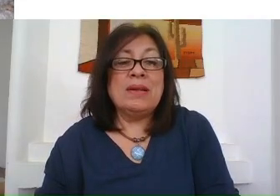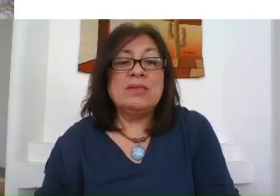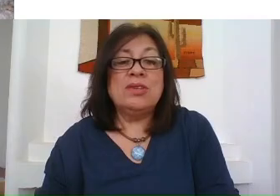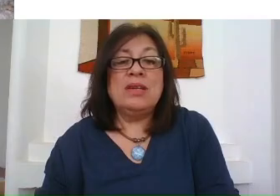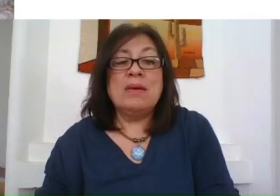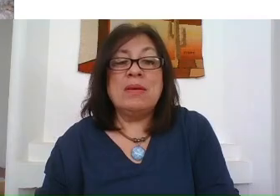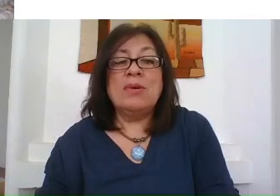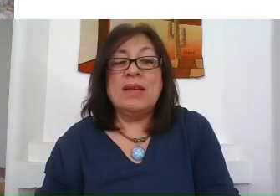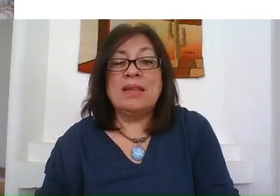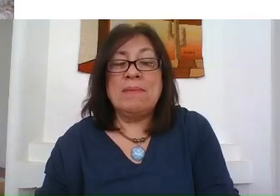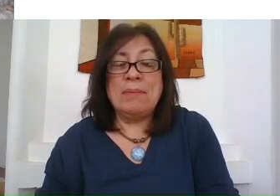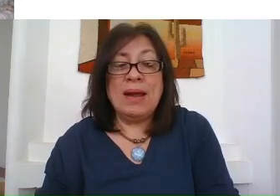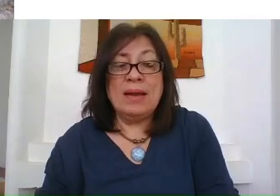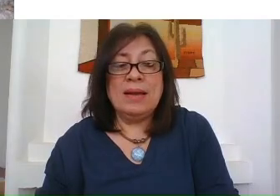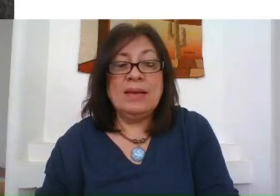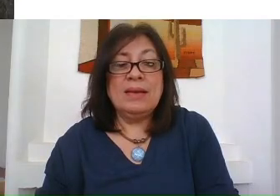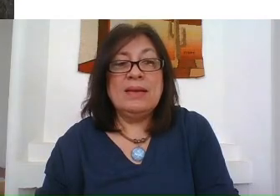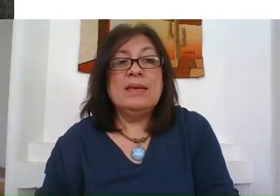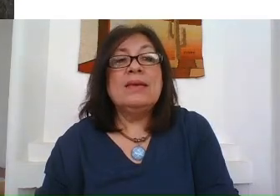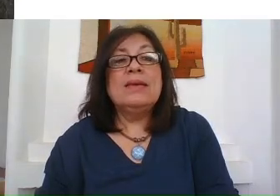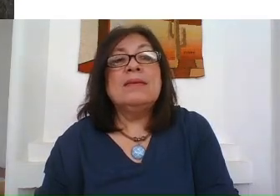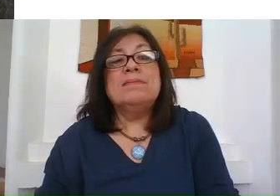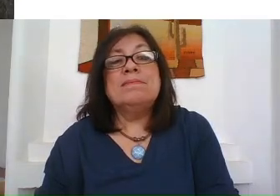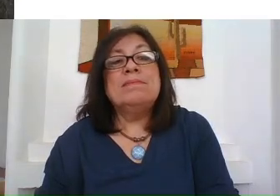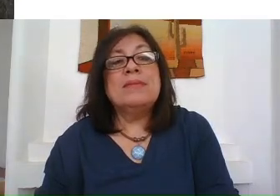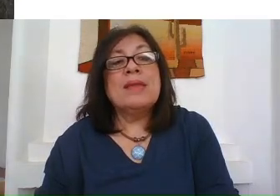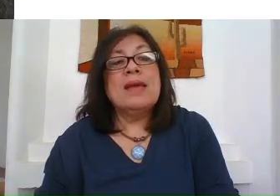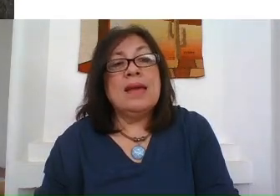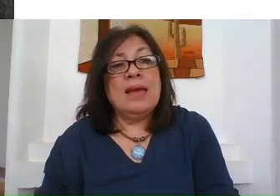La comprensión y la memoria temprana.